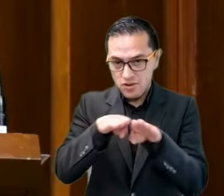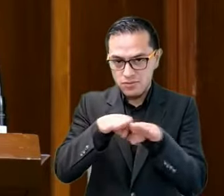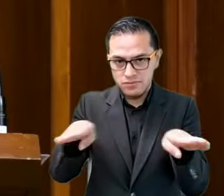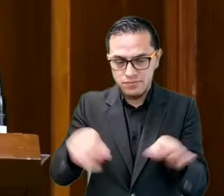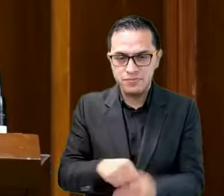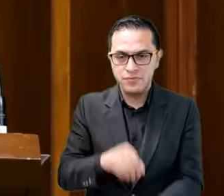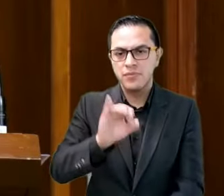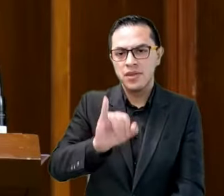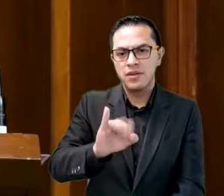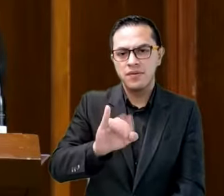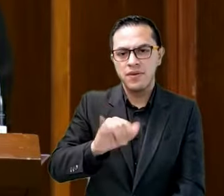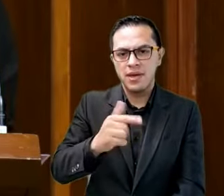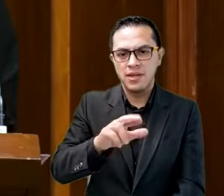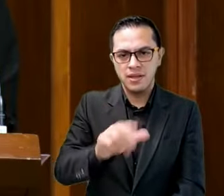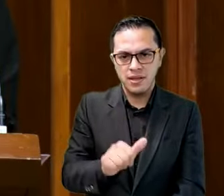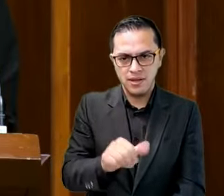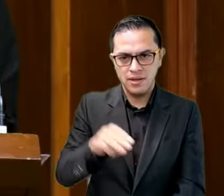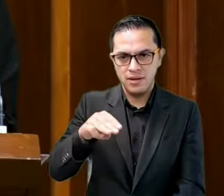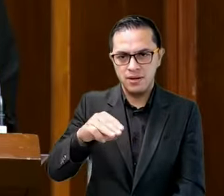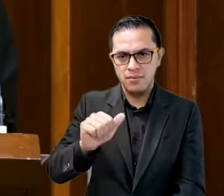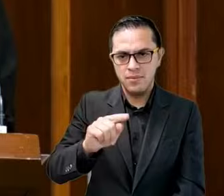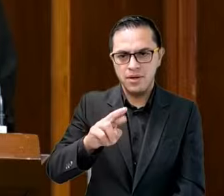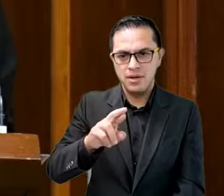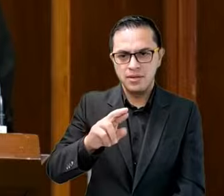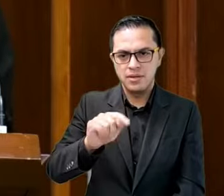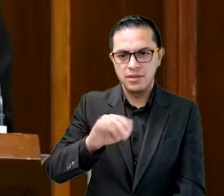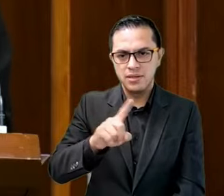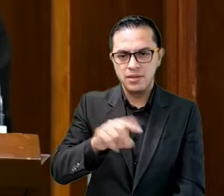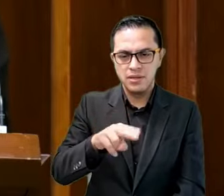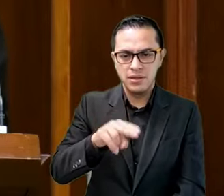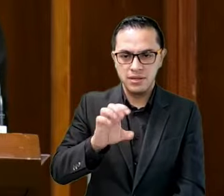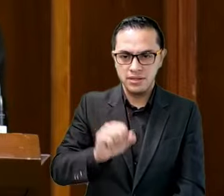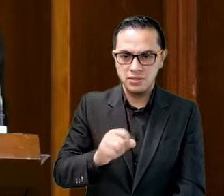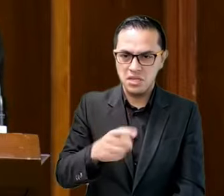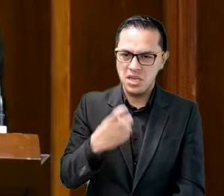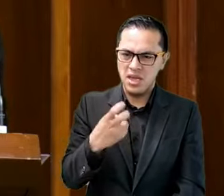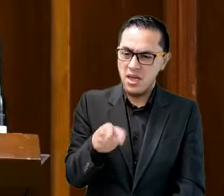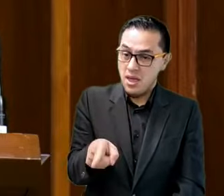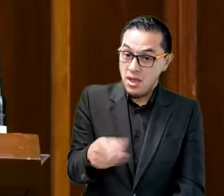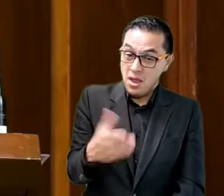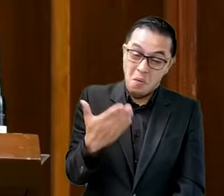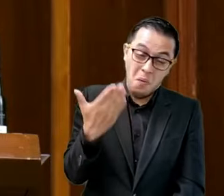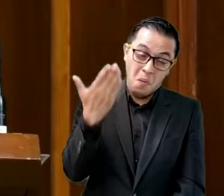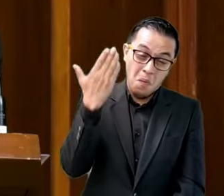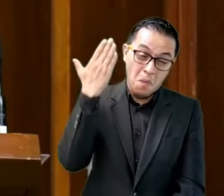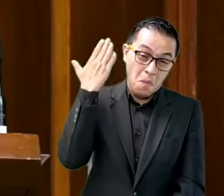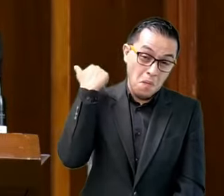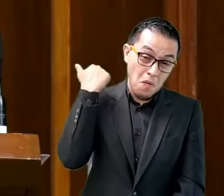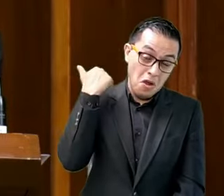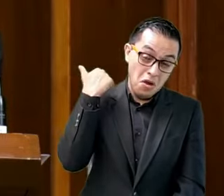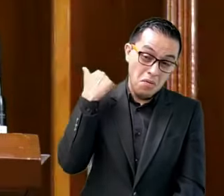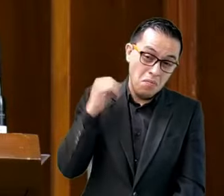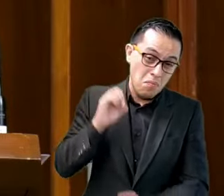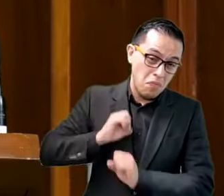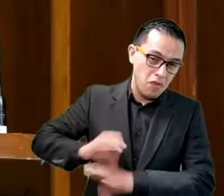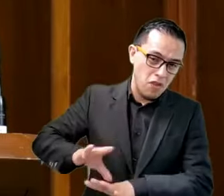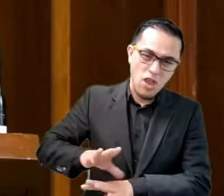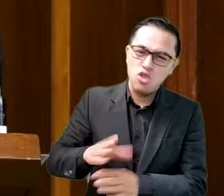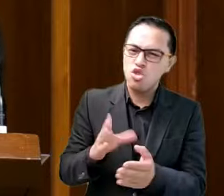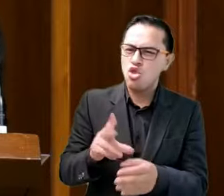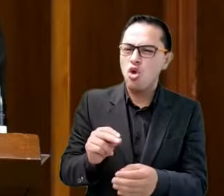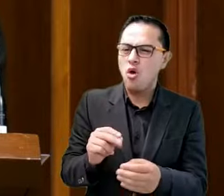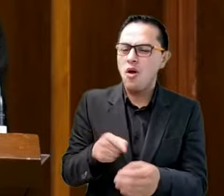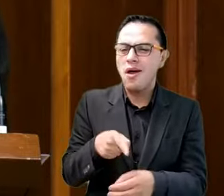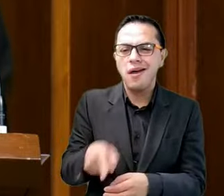fenia Martínez no será parte del pasado su legado está más vivo que nunca en la cuarta